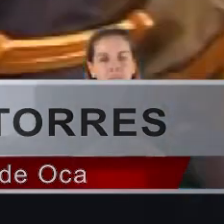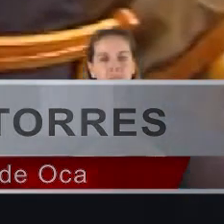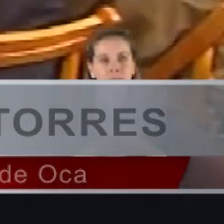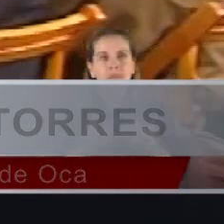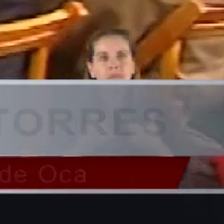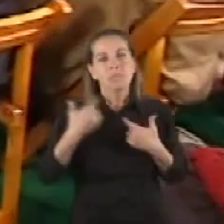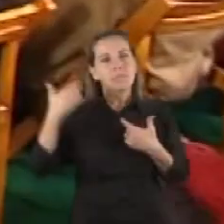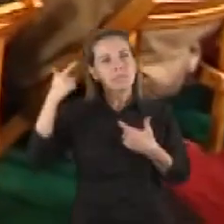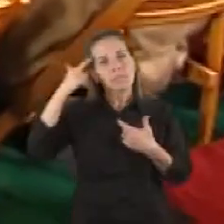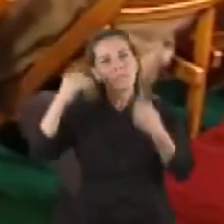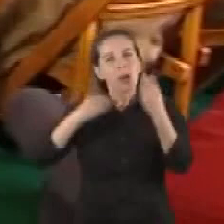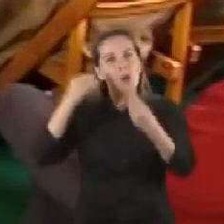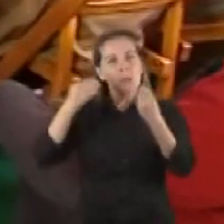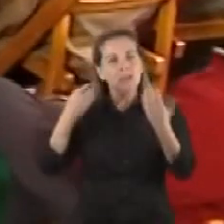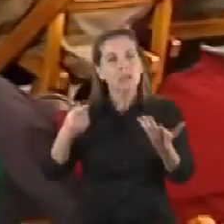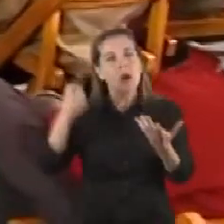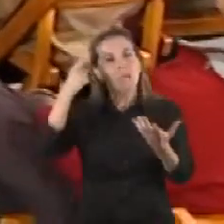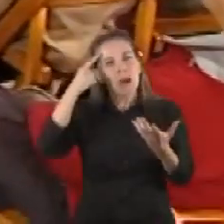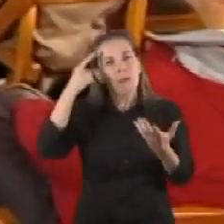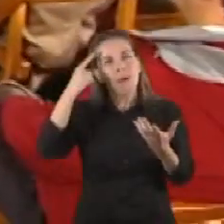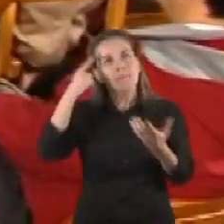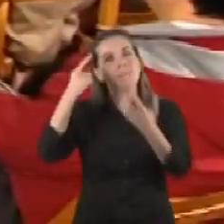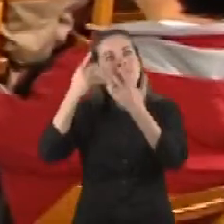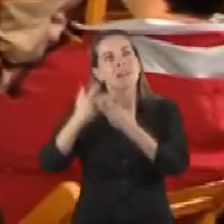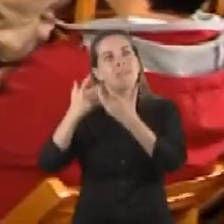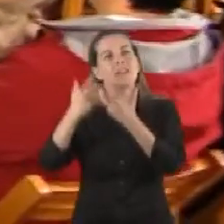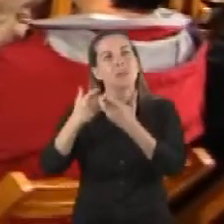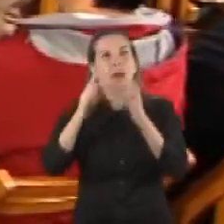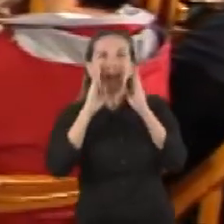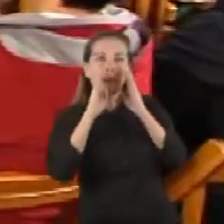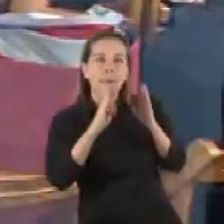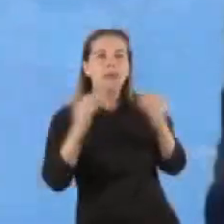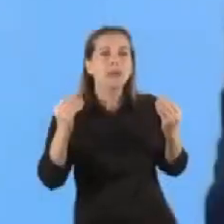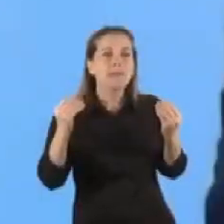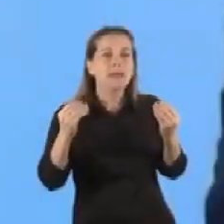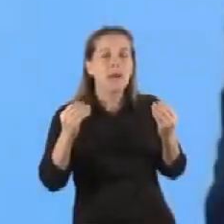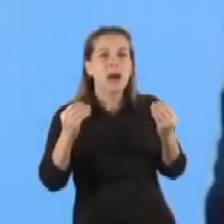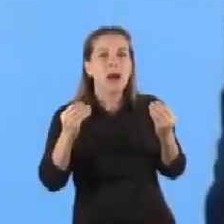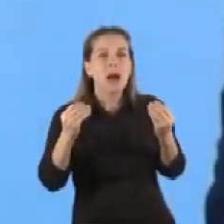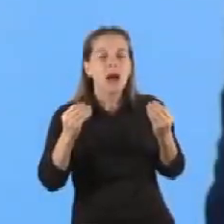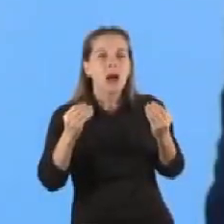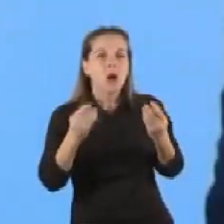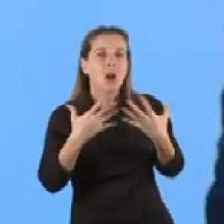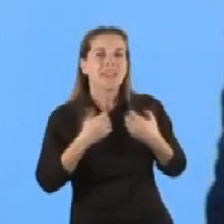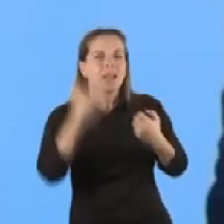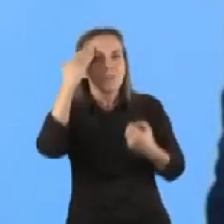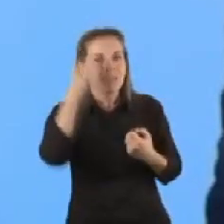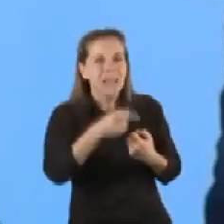preocupación y empiece a atender la necesidad de cambiar las cosas?